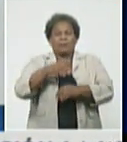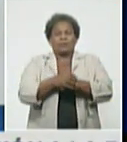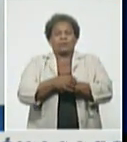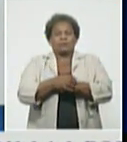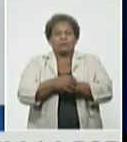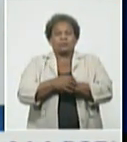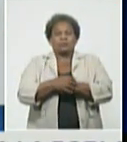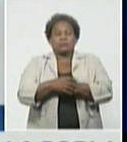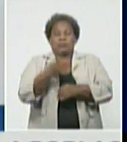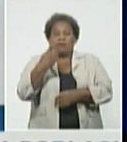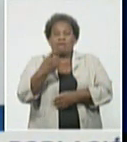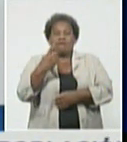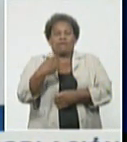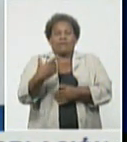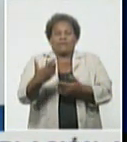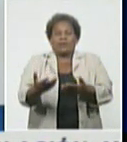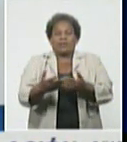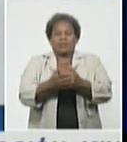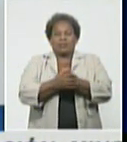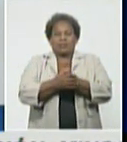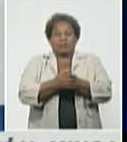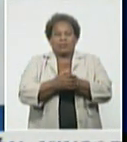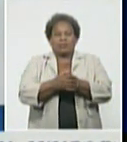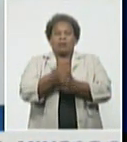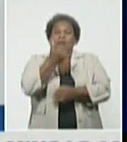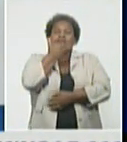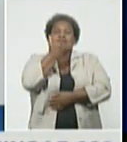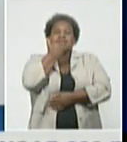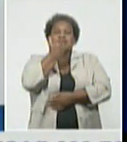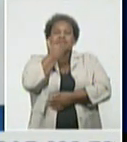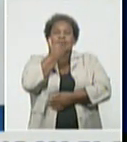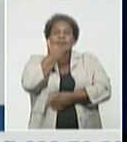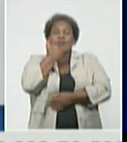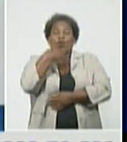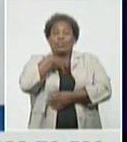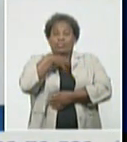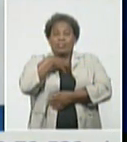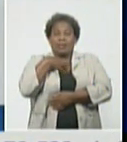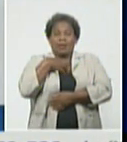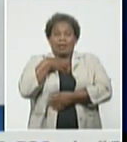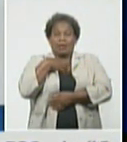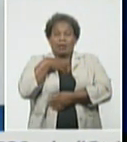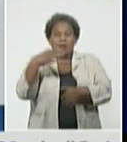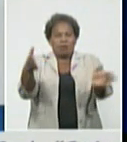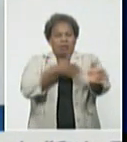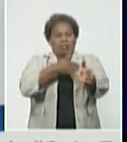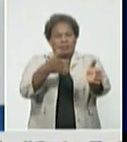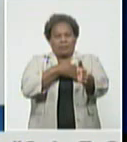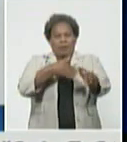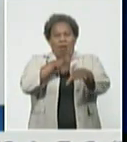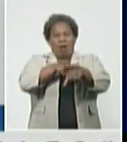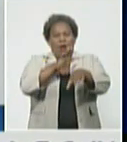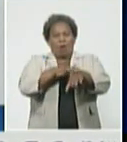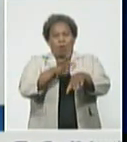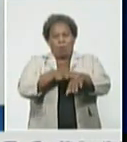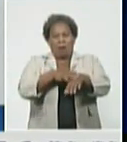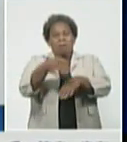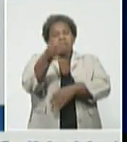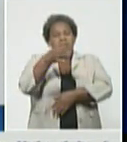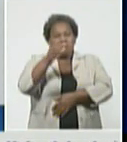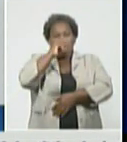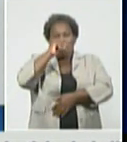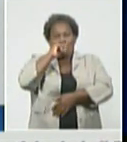queríamos resaltar la afectación que ha ocasionado la indisciplina cometida en este